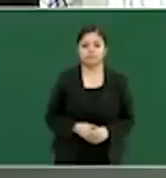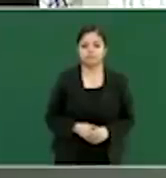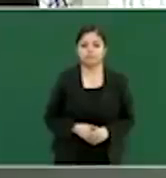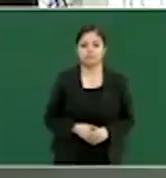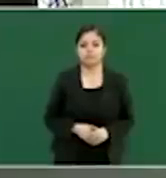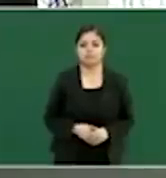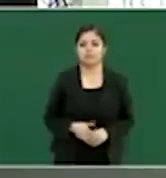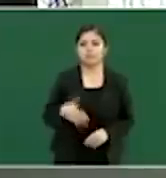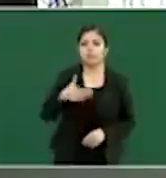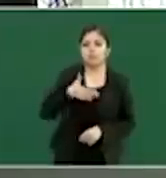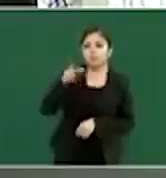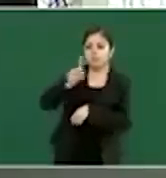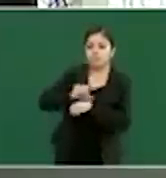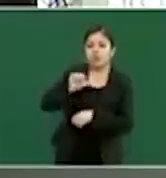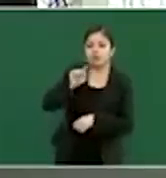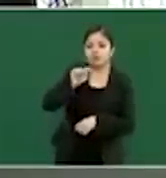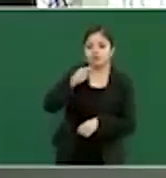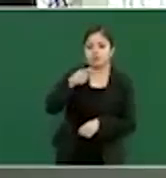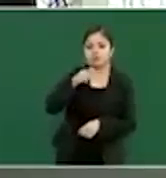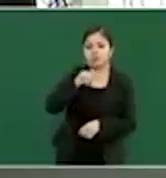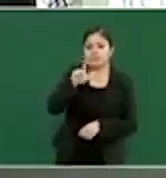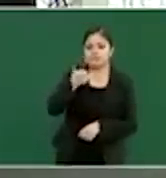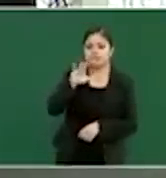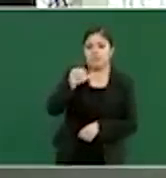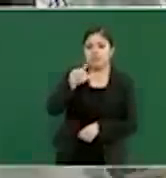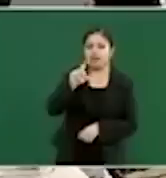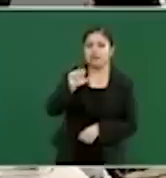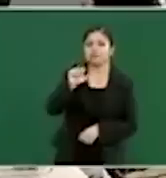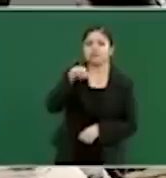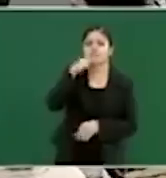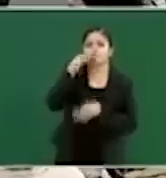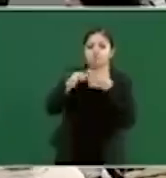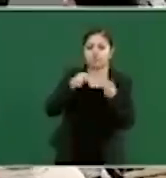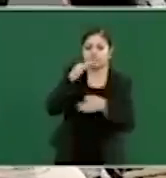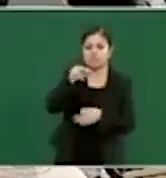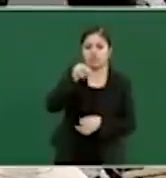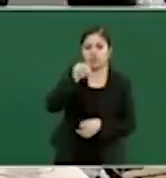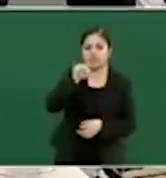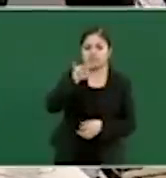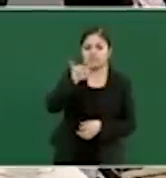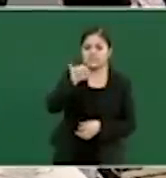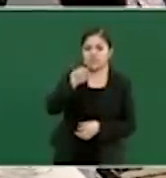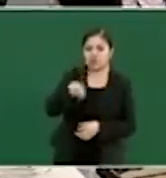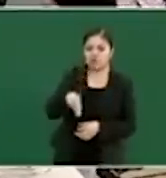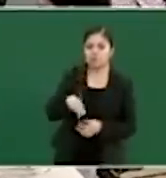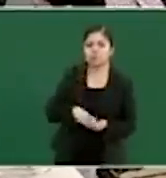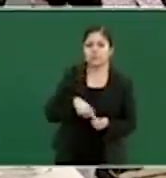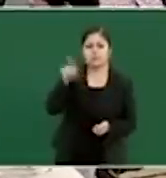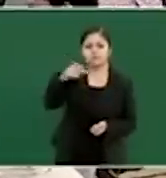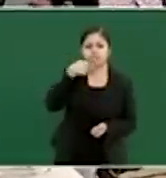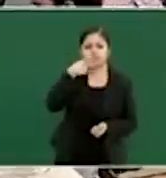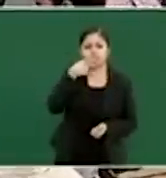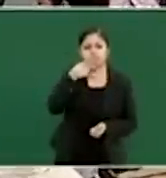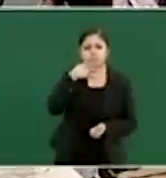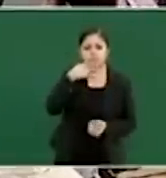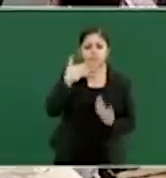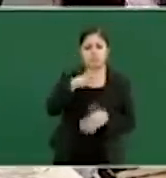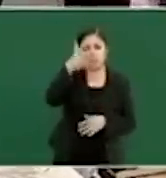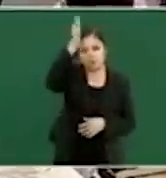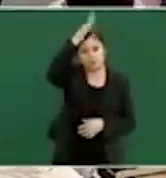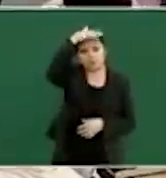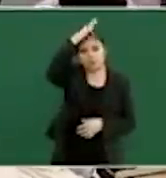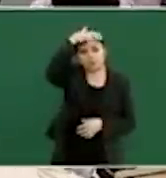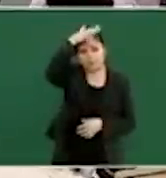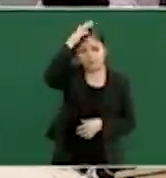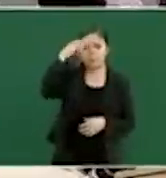buenos días, Satsiri Cárdenas de Noticias Univisión. Usted ha estado hablando toda la semana de la actitud del presidente Donald Trump de lo de cerrar la frontera,